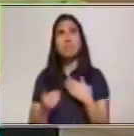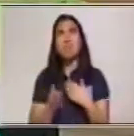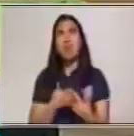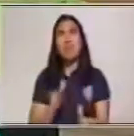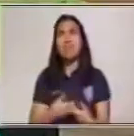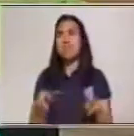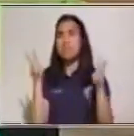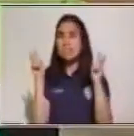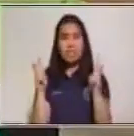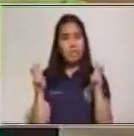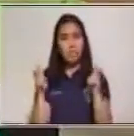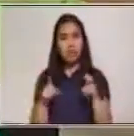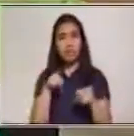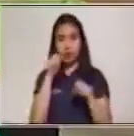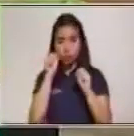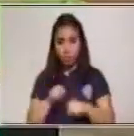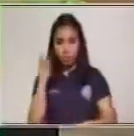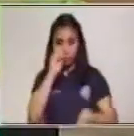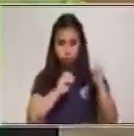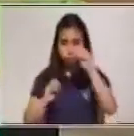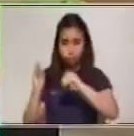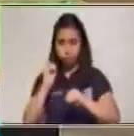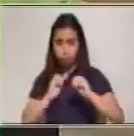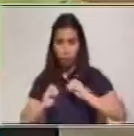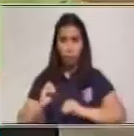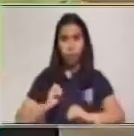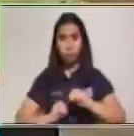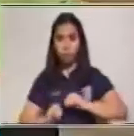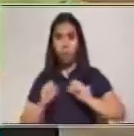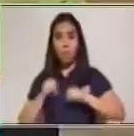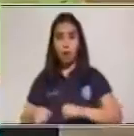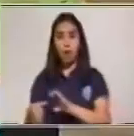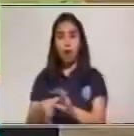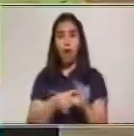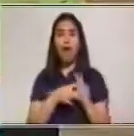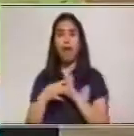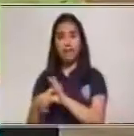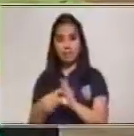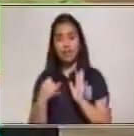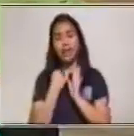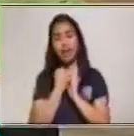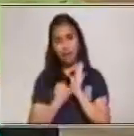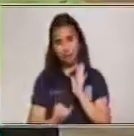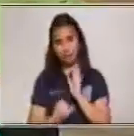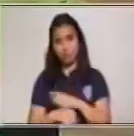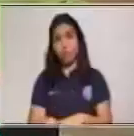vas a categorizar en un organizador gráfico. La estructura